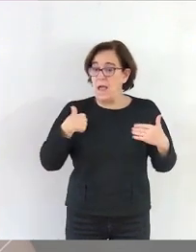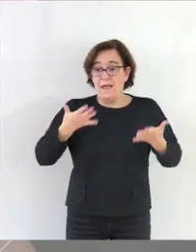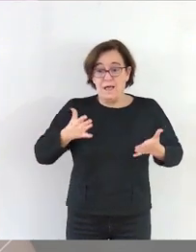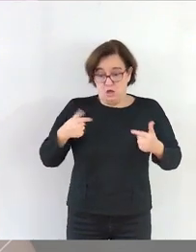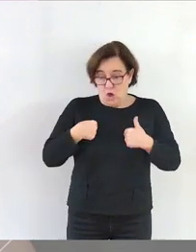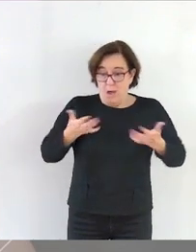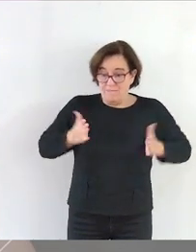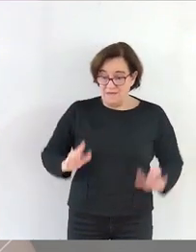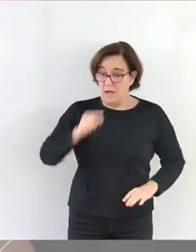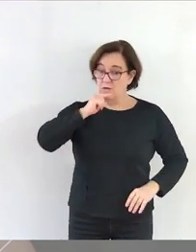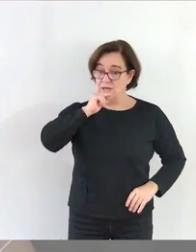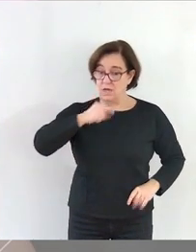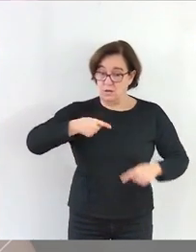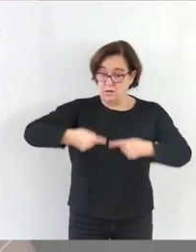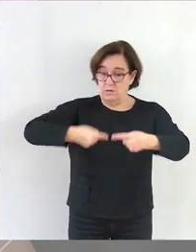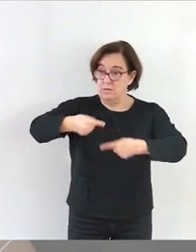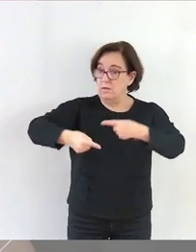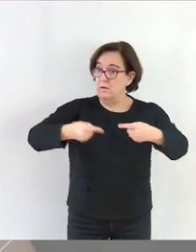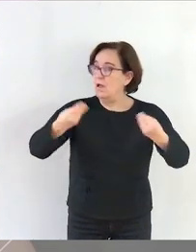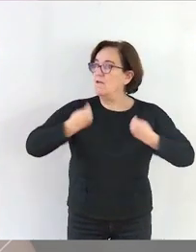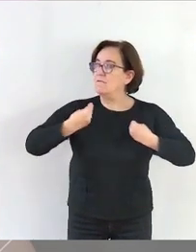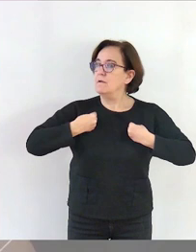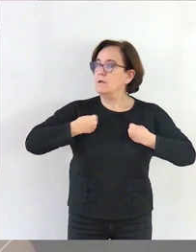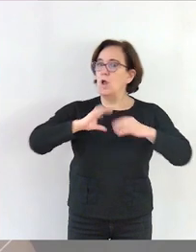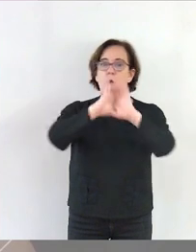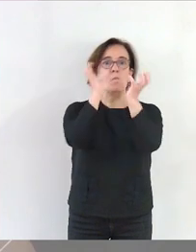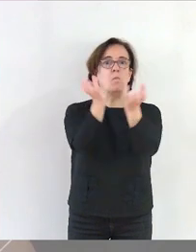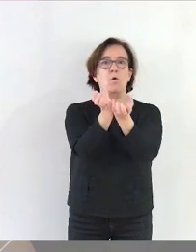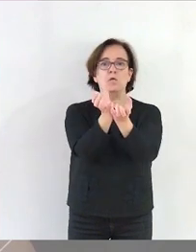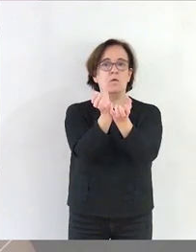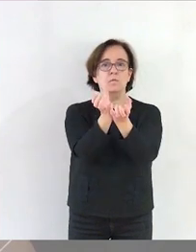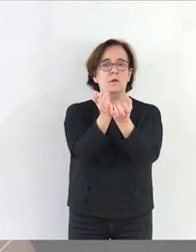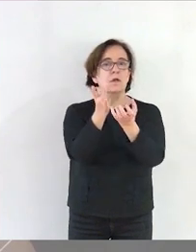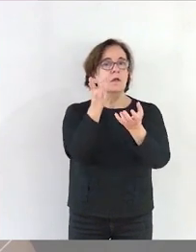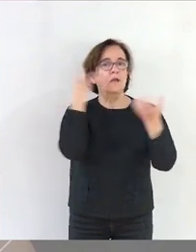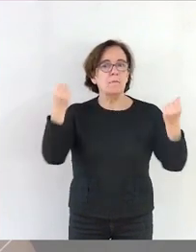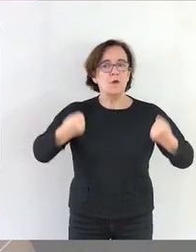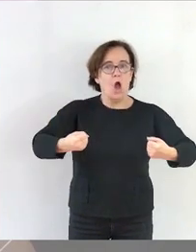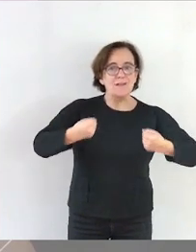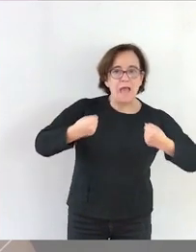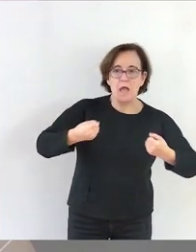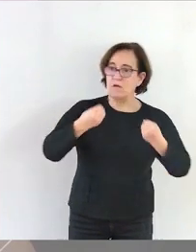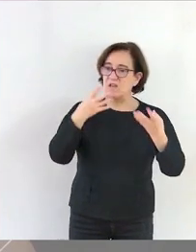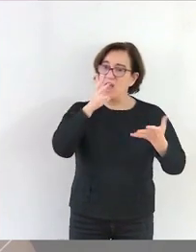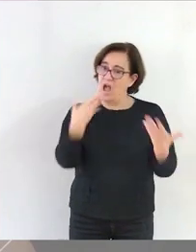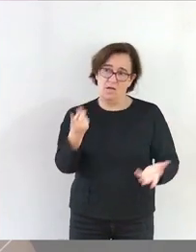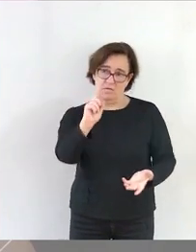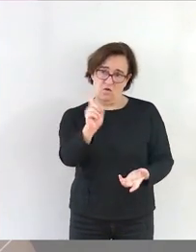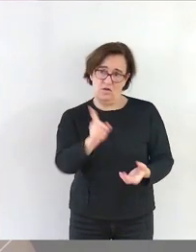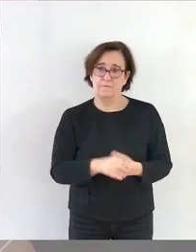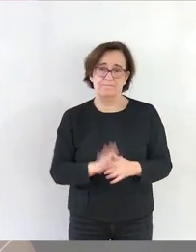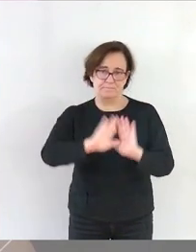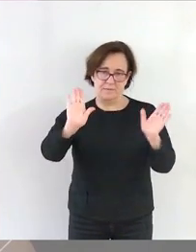hijas y mis nietos alguna vez los tengo Pues que vivan en un en un planeta eh saludable que ahora mismo no lo es no c